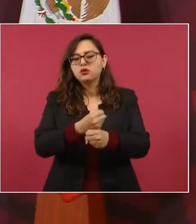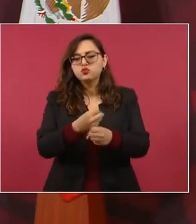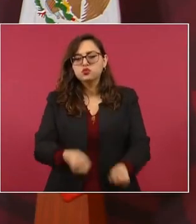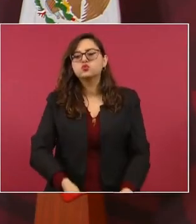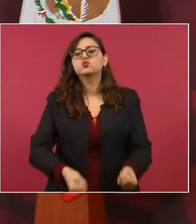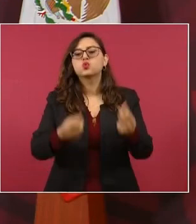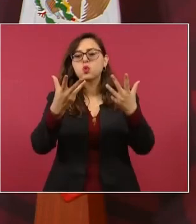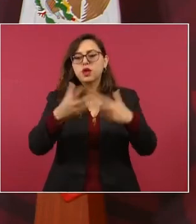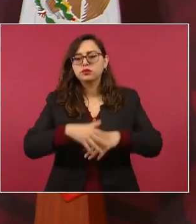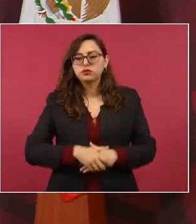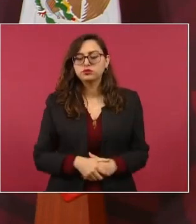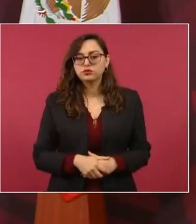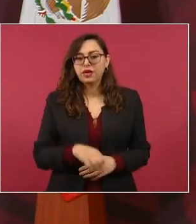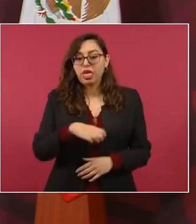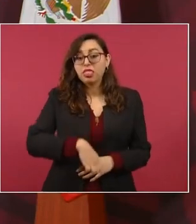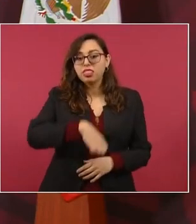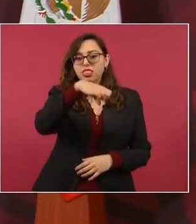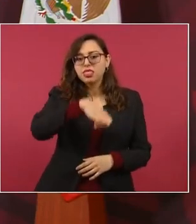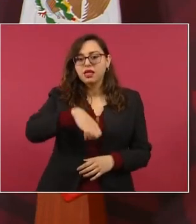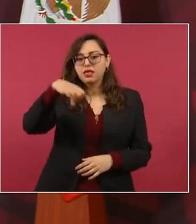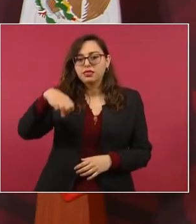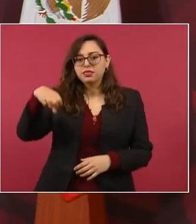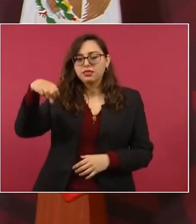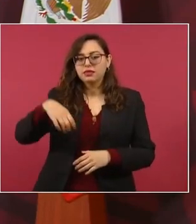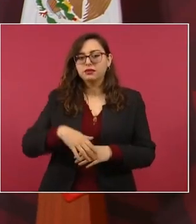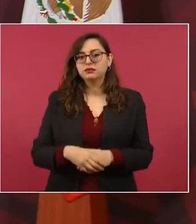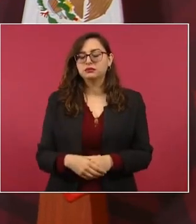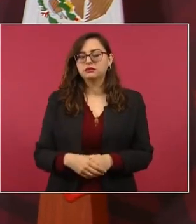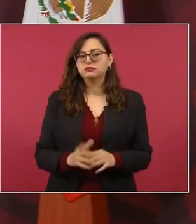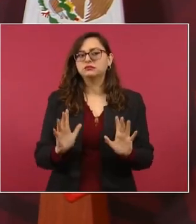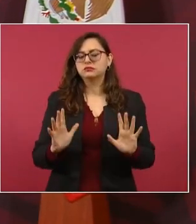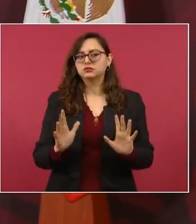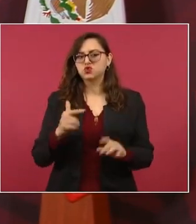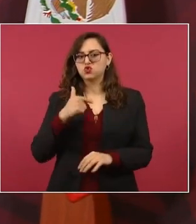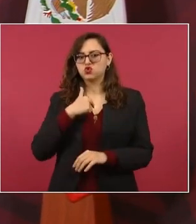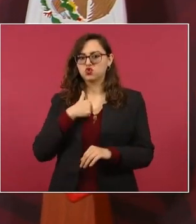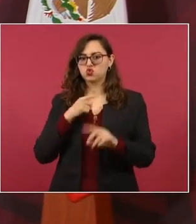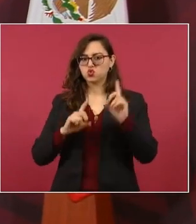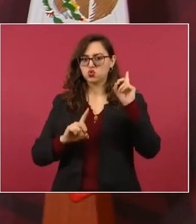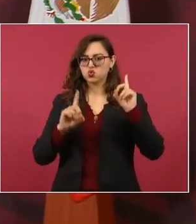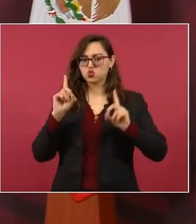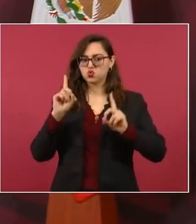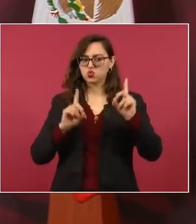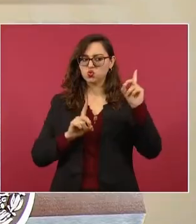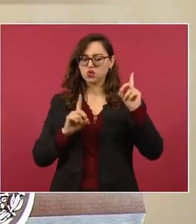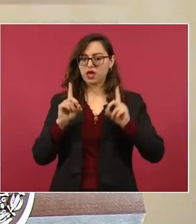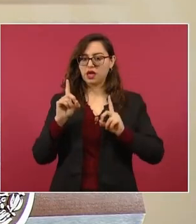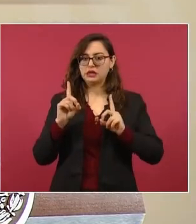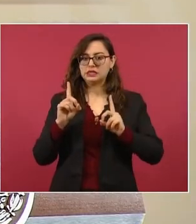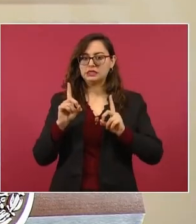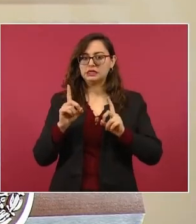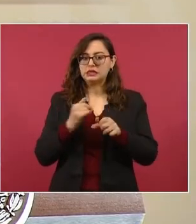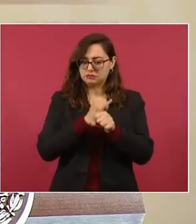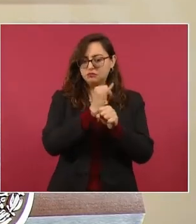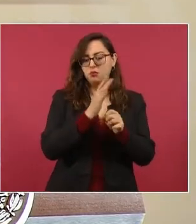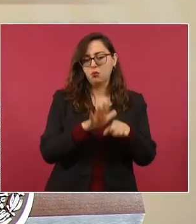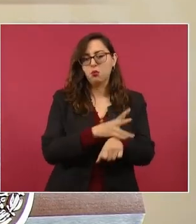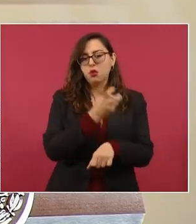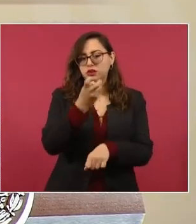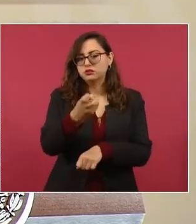porque tenemos la hipótesis, todavía no hemos